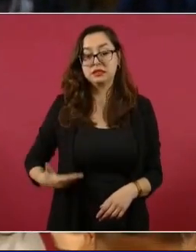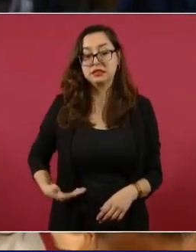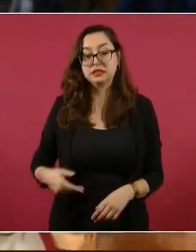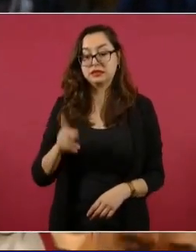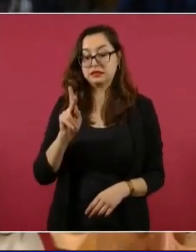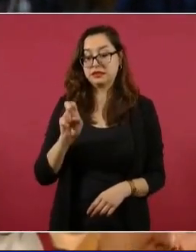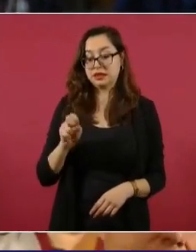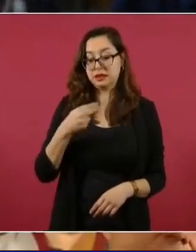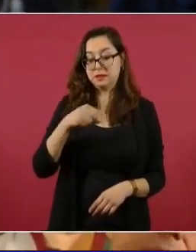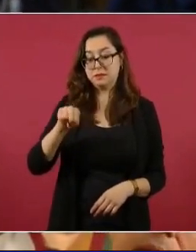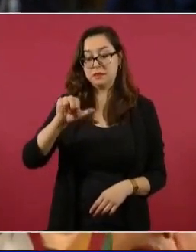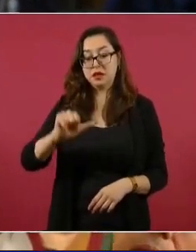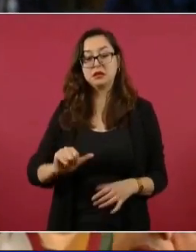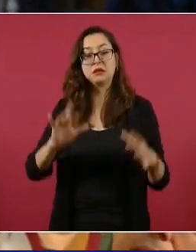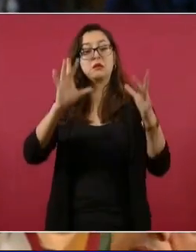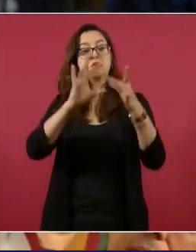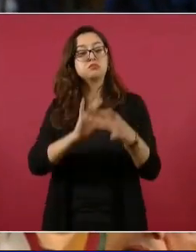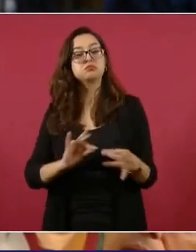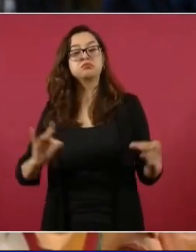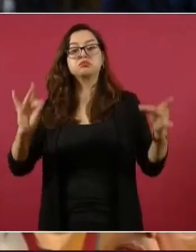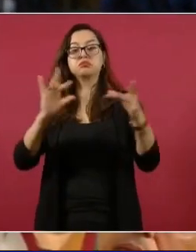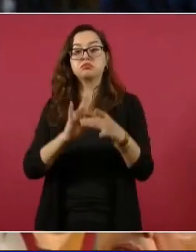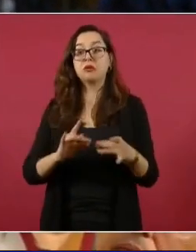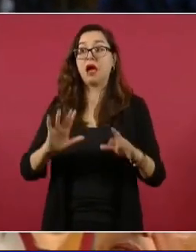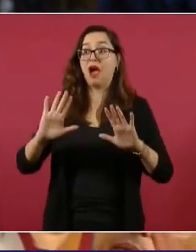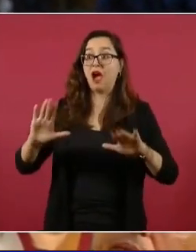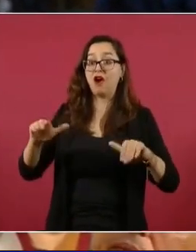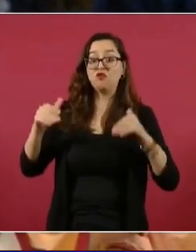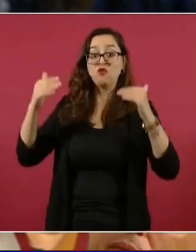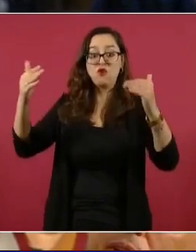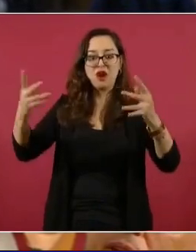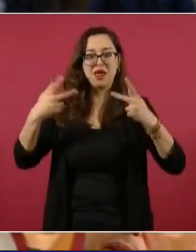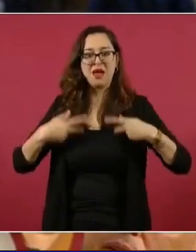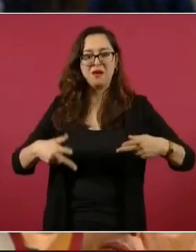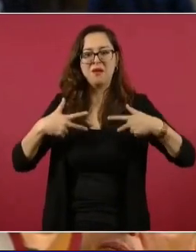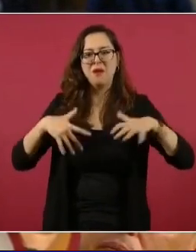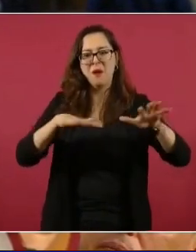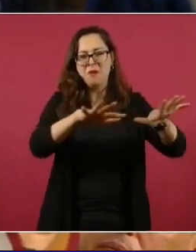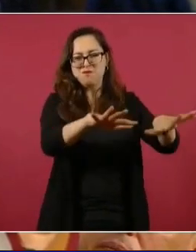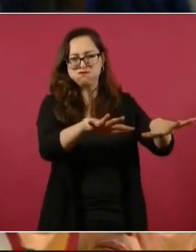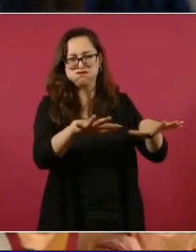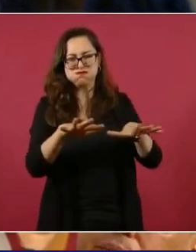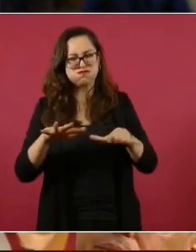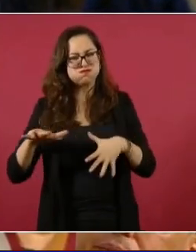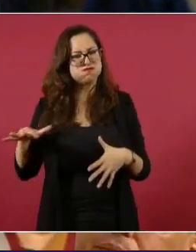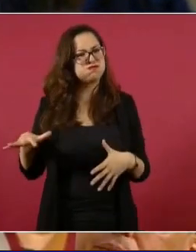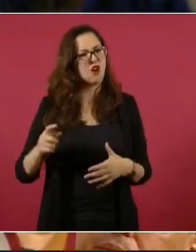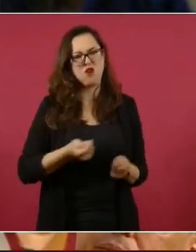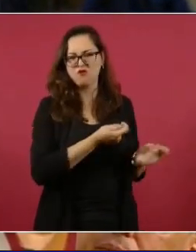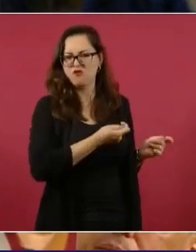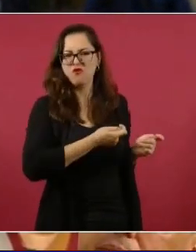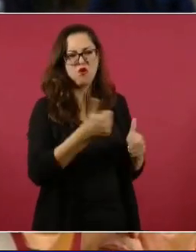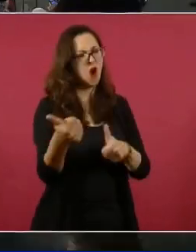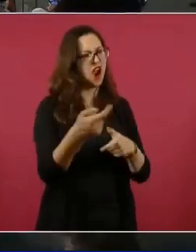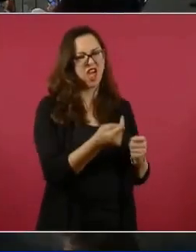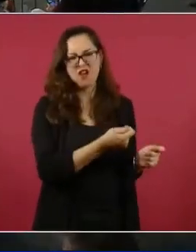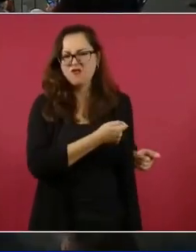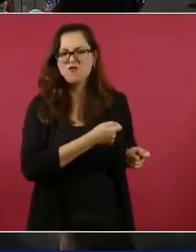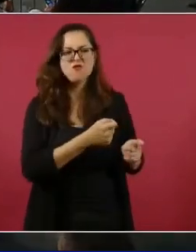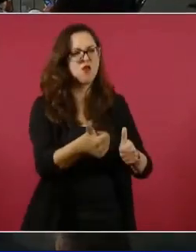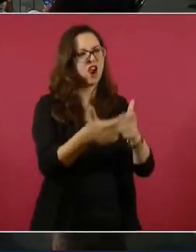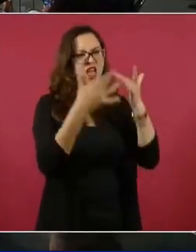porque dejara el poder, que renunciara, usted señaló lo siguiente: tiene que haber un antes y